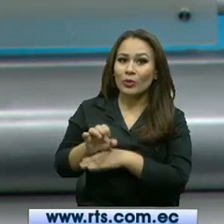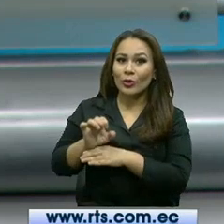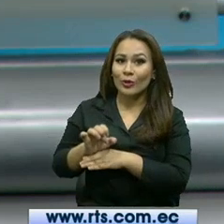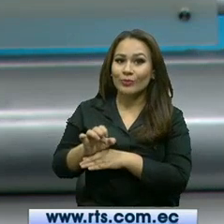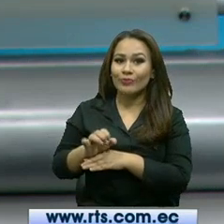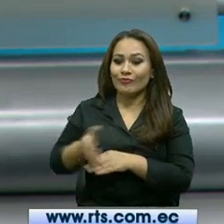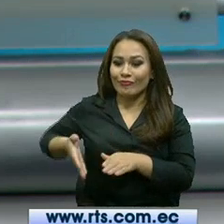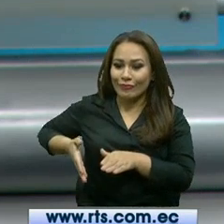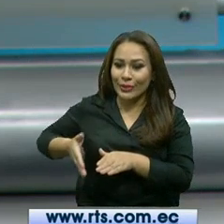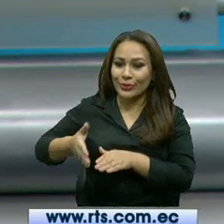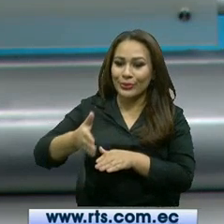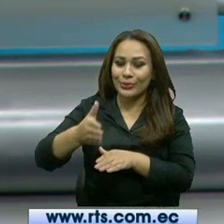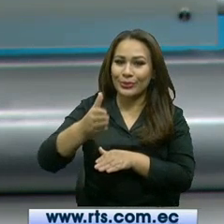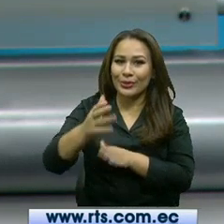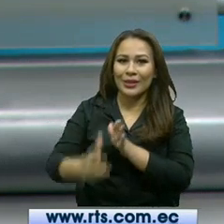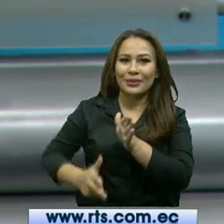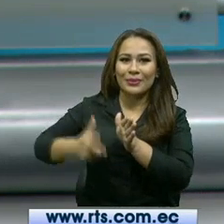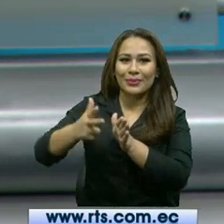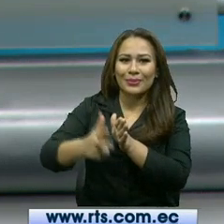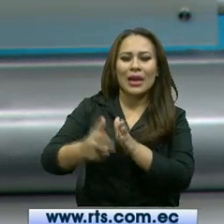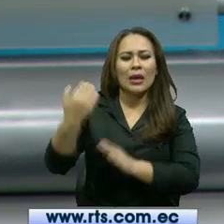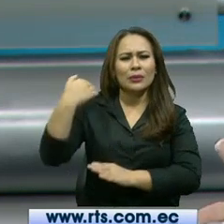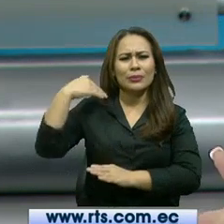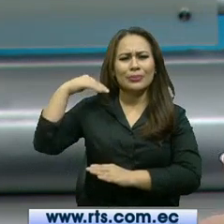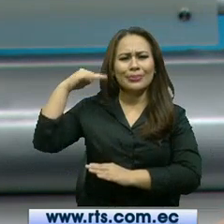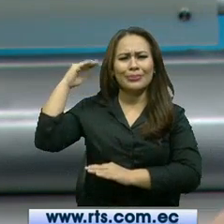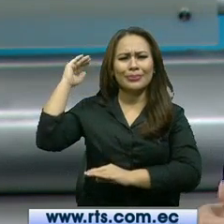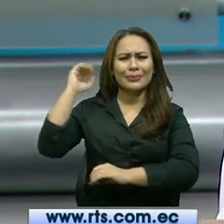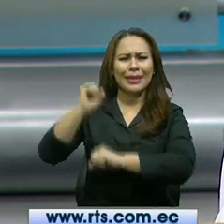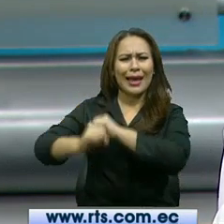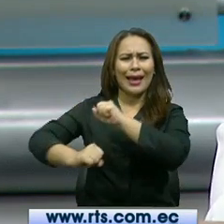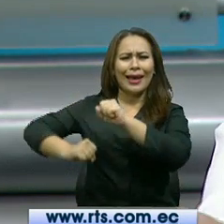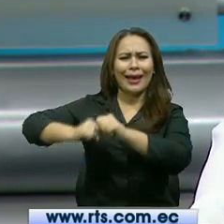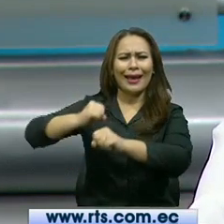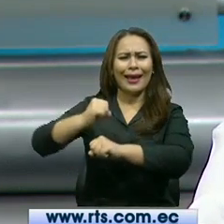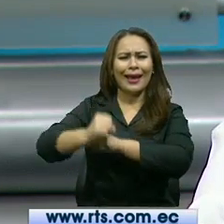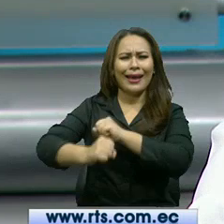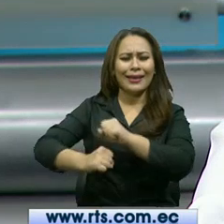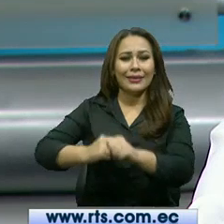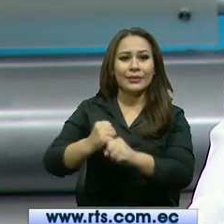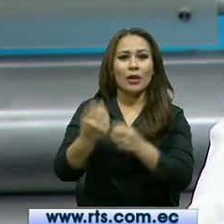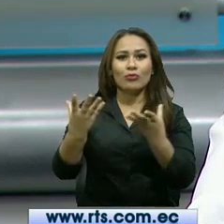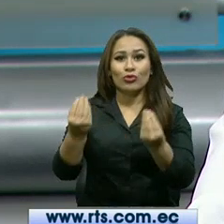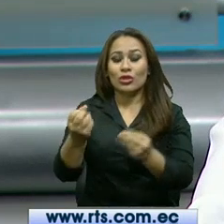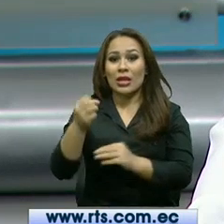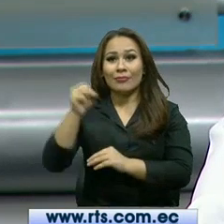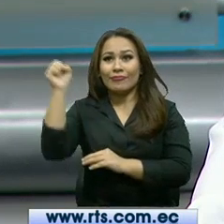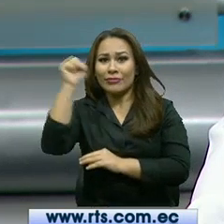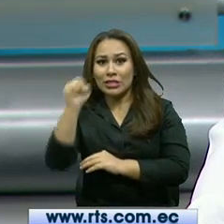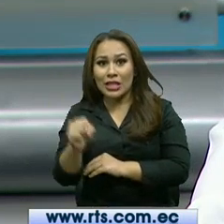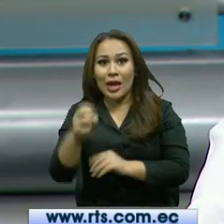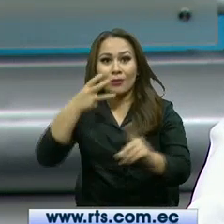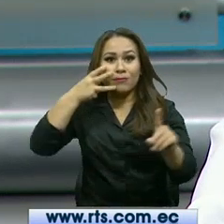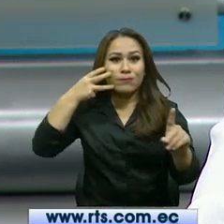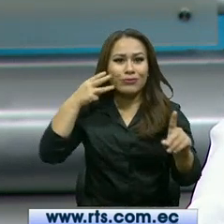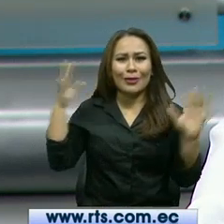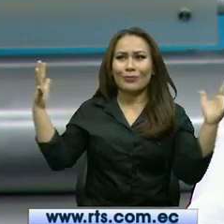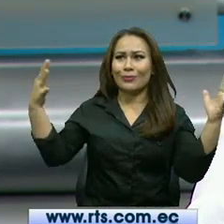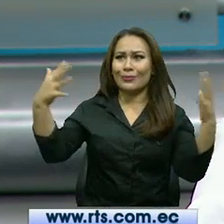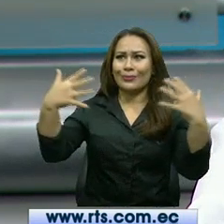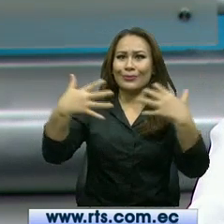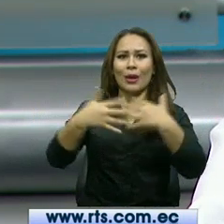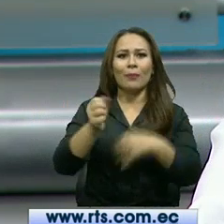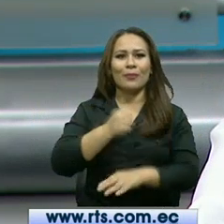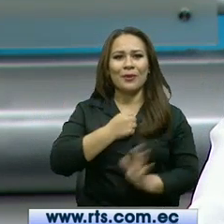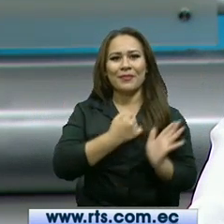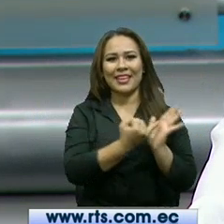línea férrea viene hace más de un siglo abriéndose paso a través de montañas, selvas y planicies y es ahora el eje articulador de la